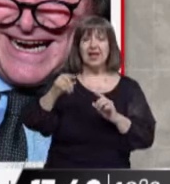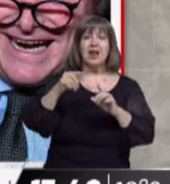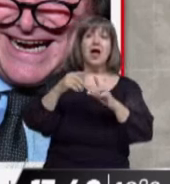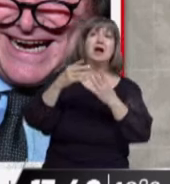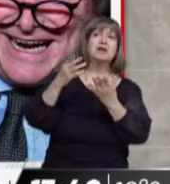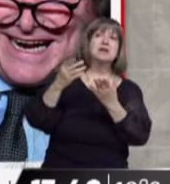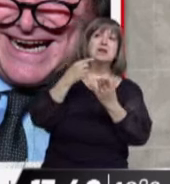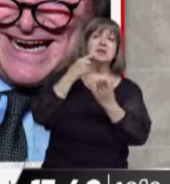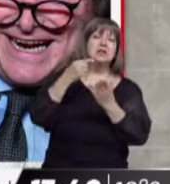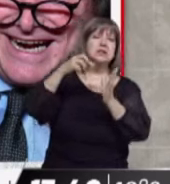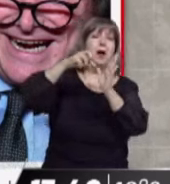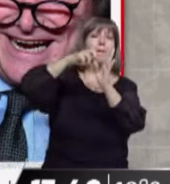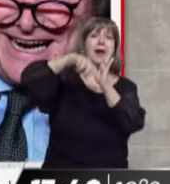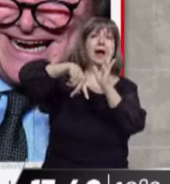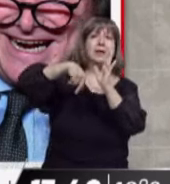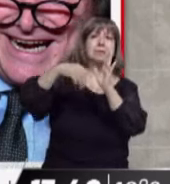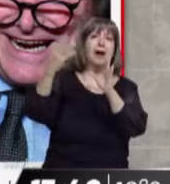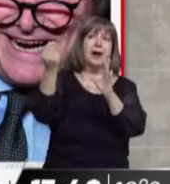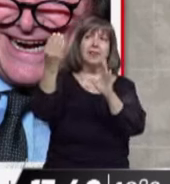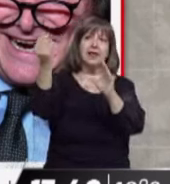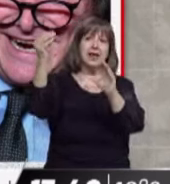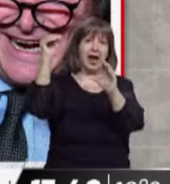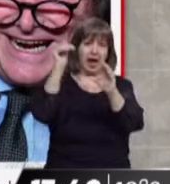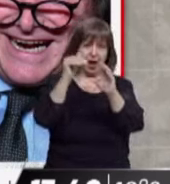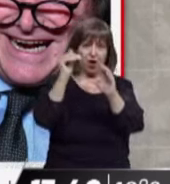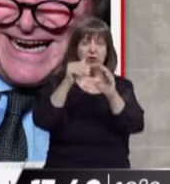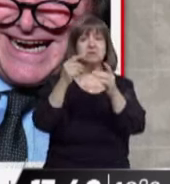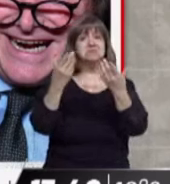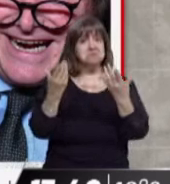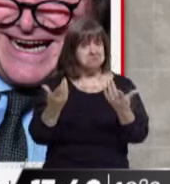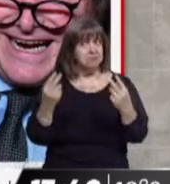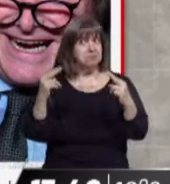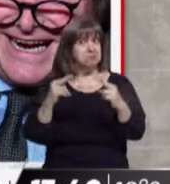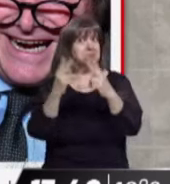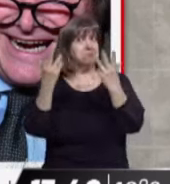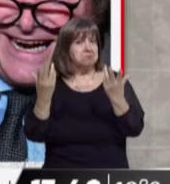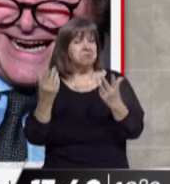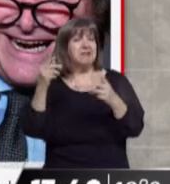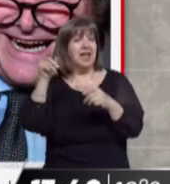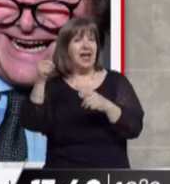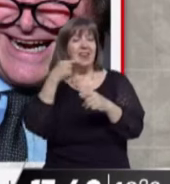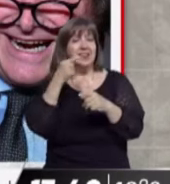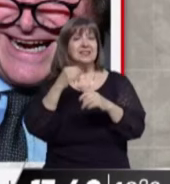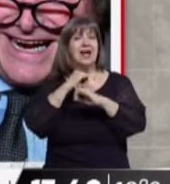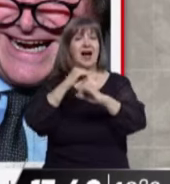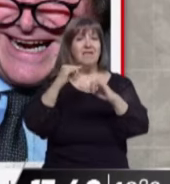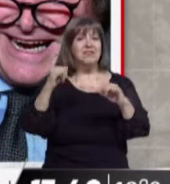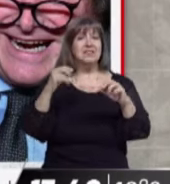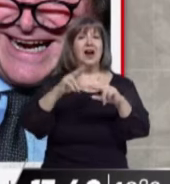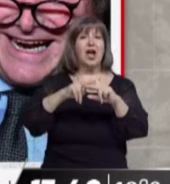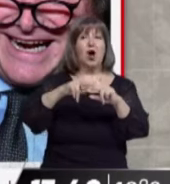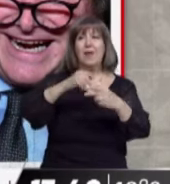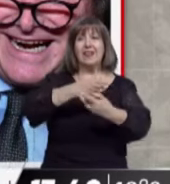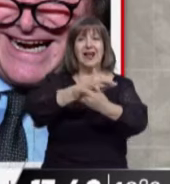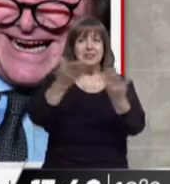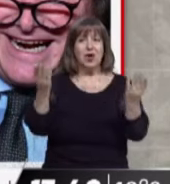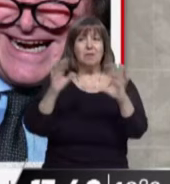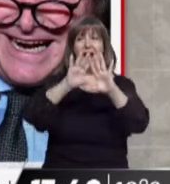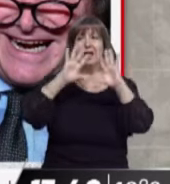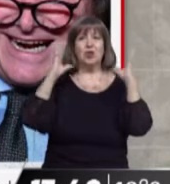que define un plan de inversiones en la República Argentina. Tras reunirse con Javier Milei, Elon Musk recomendó invertir en la